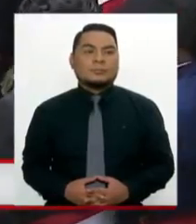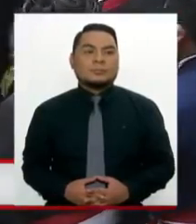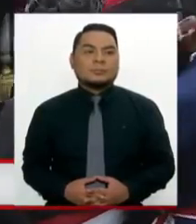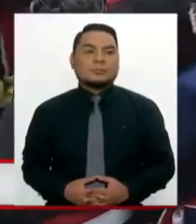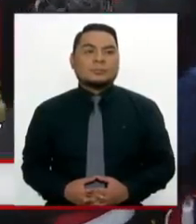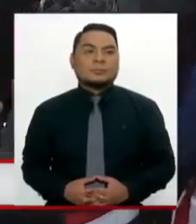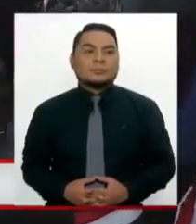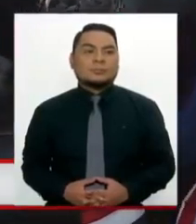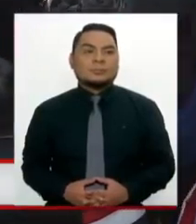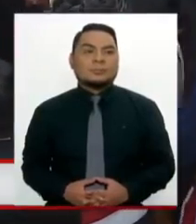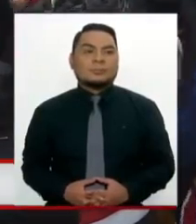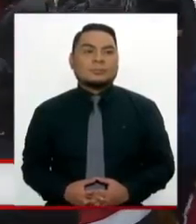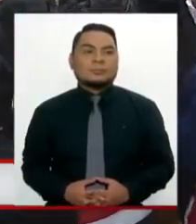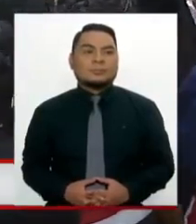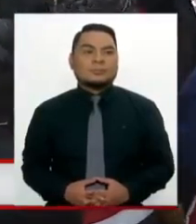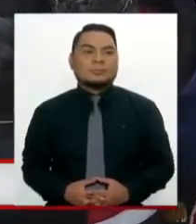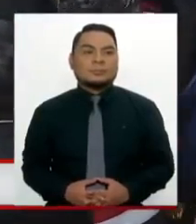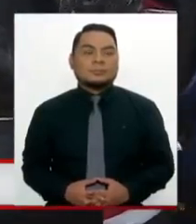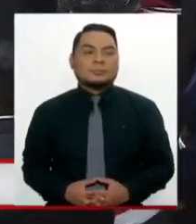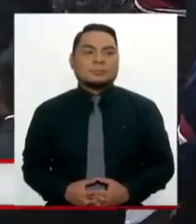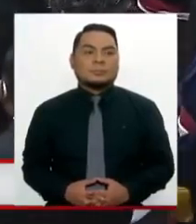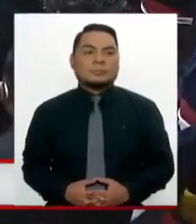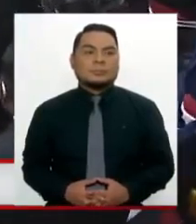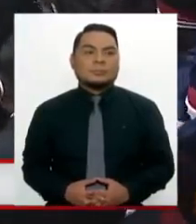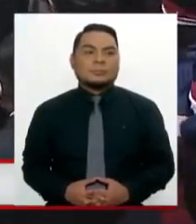hurto y receptación.